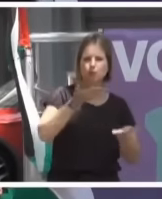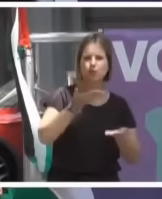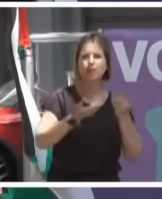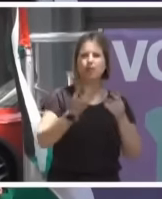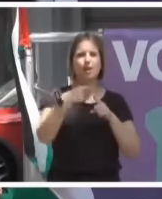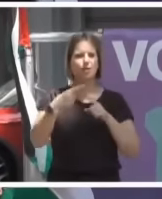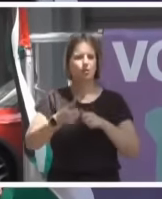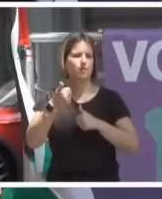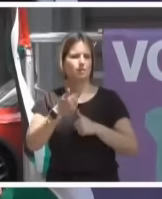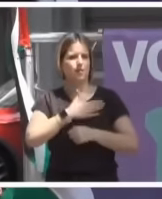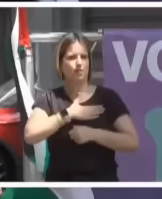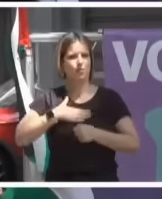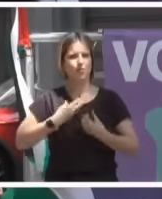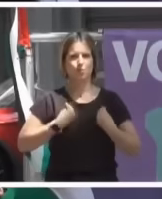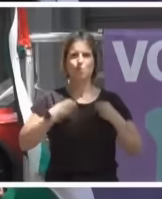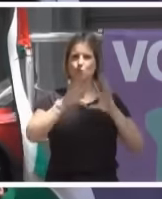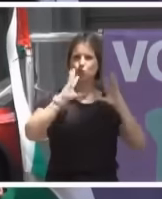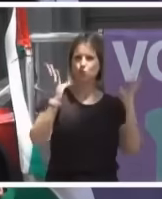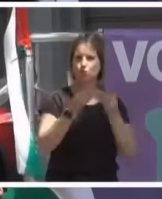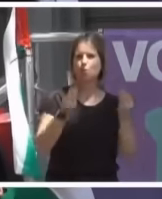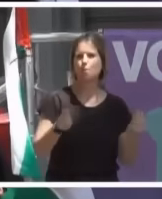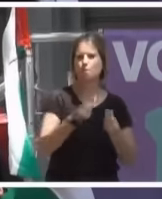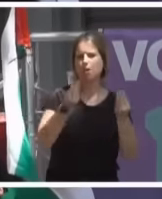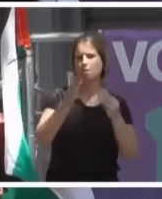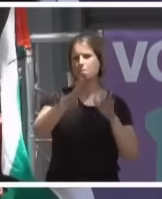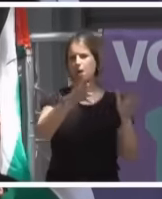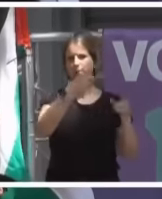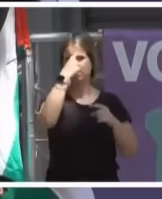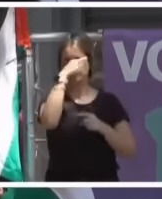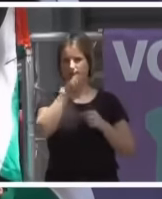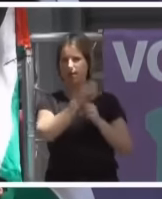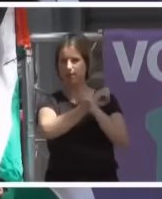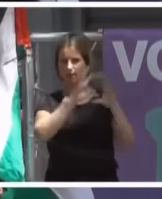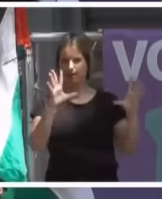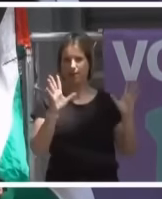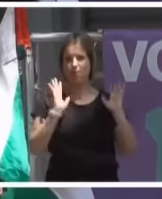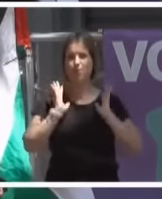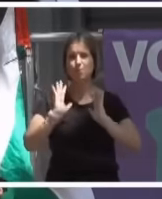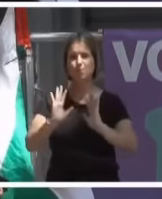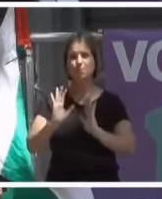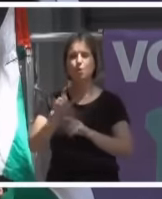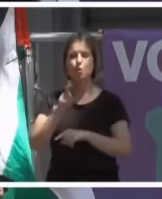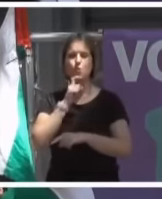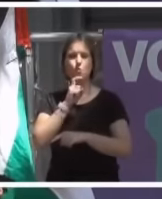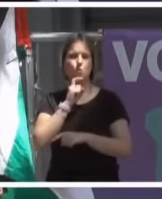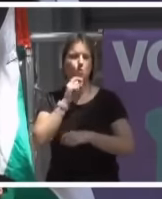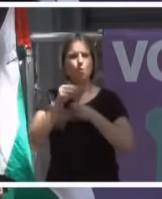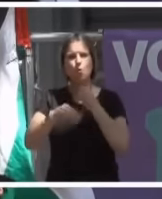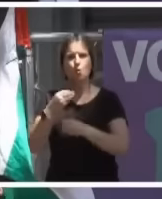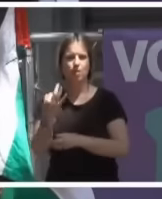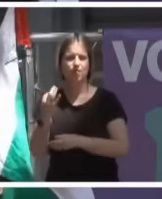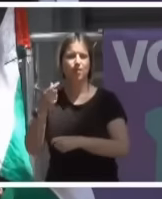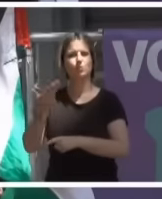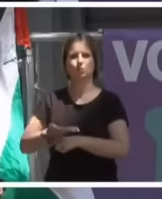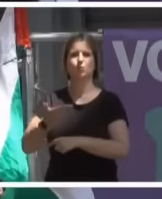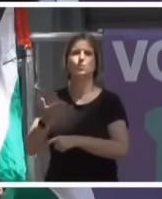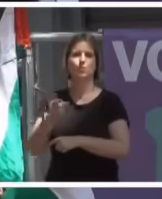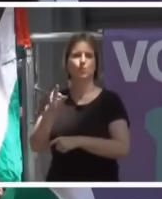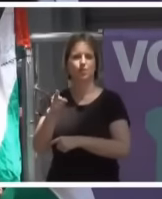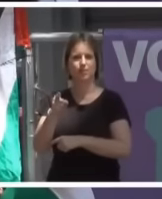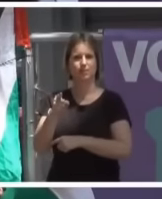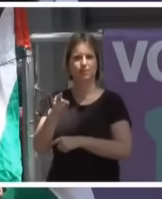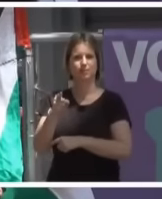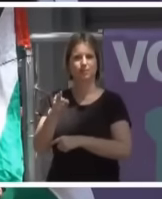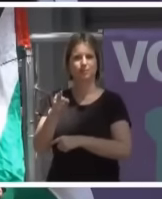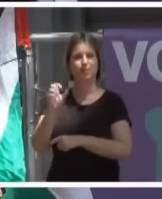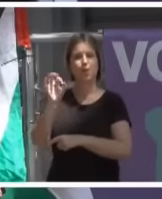cosas, bueno, queremos vivir en un mundo mejor, eso más o menos lo tiene todo el mundo claro. Pero el cómo es fundamental.